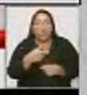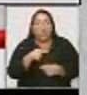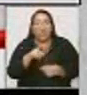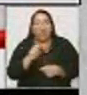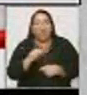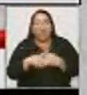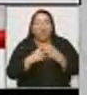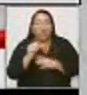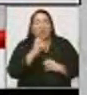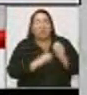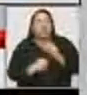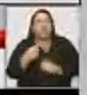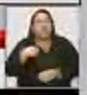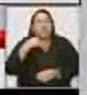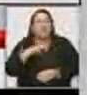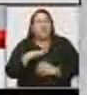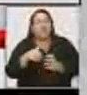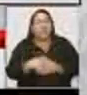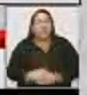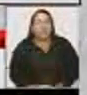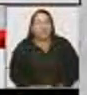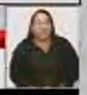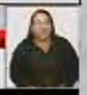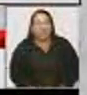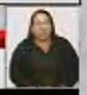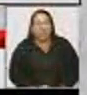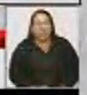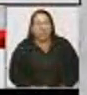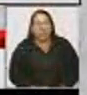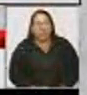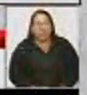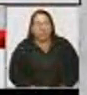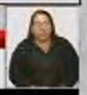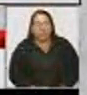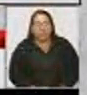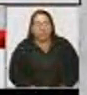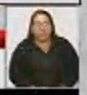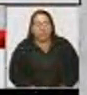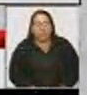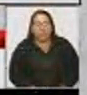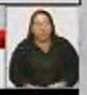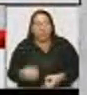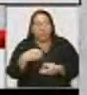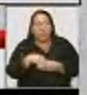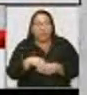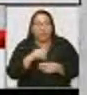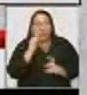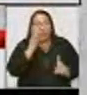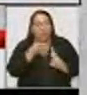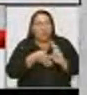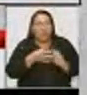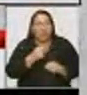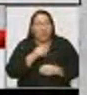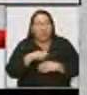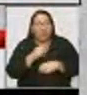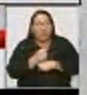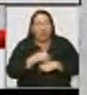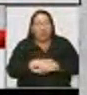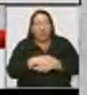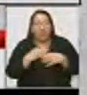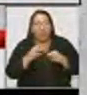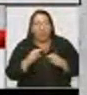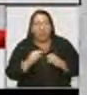con organizaciones de la sociedad civil. incorporación del enfoque de género en la gestión